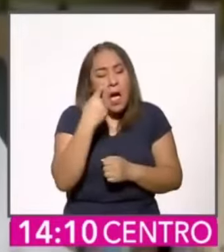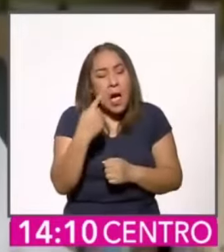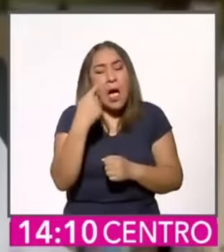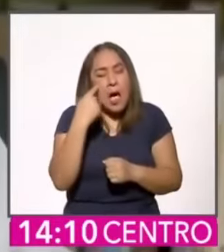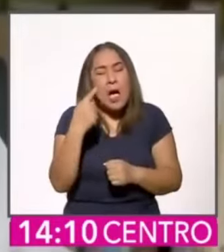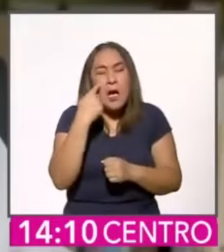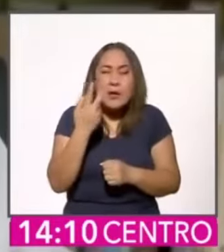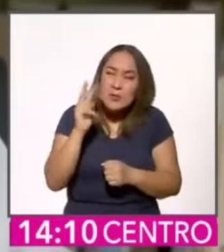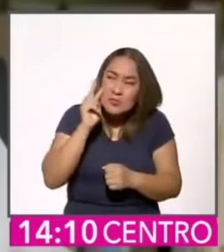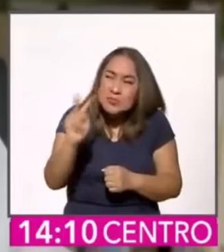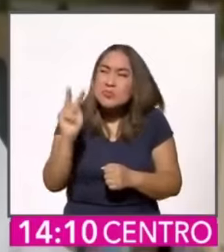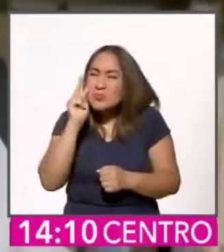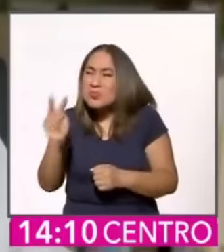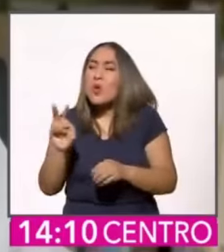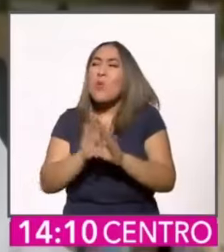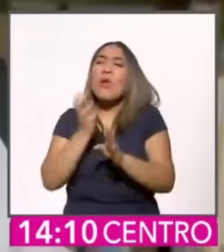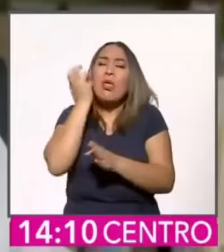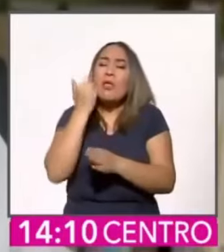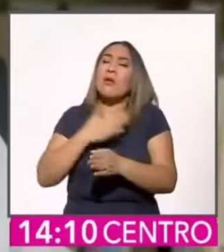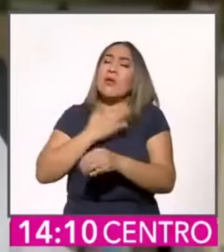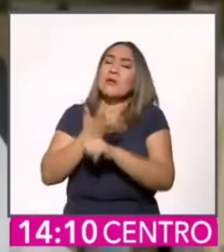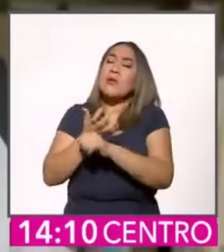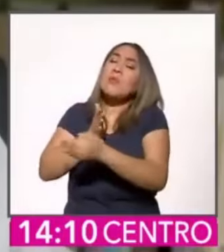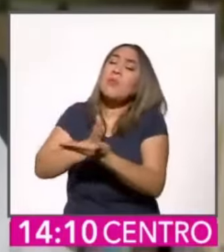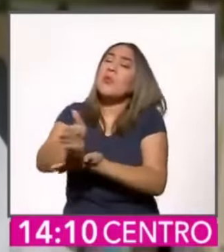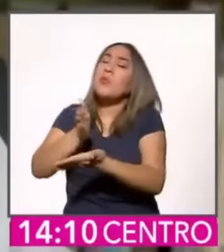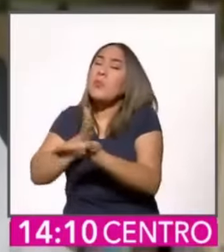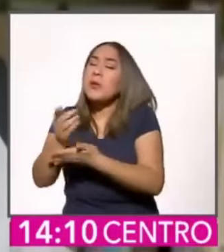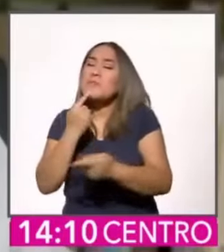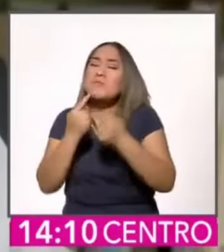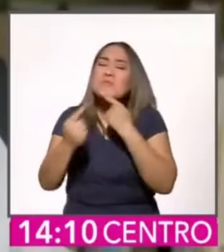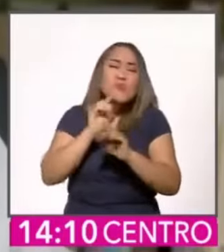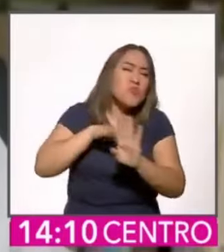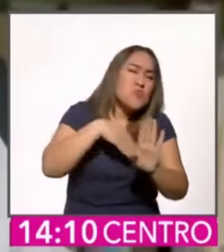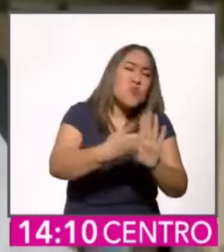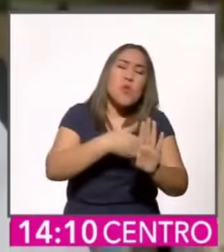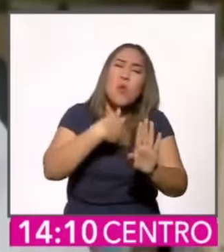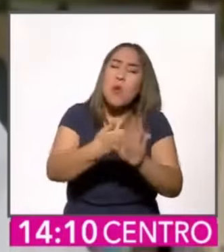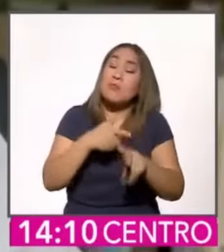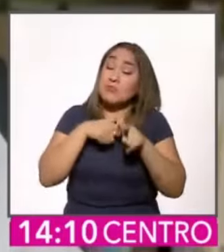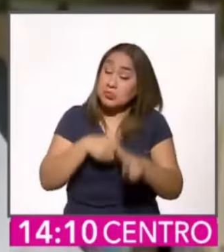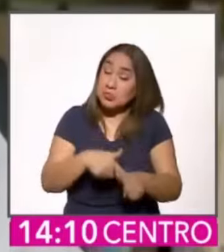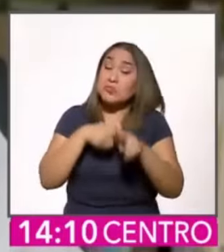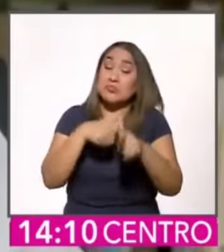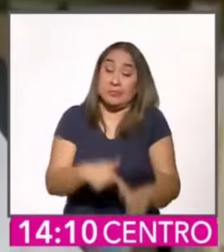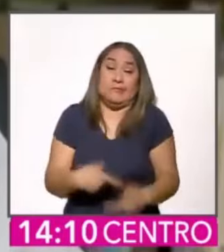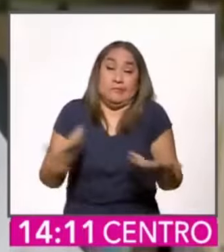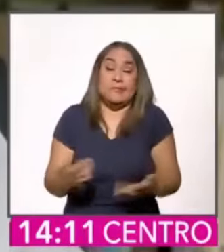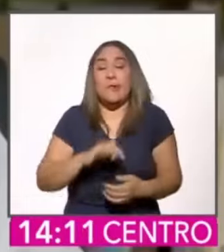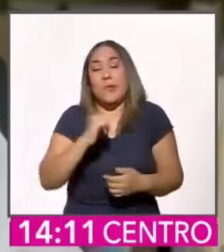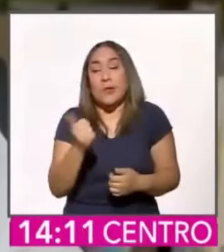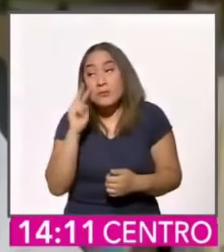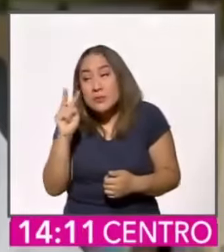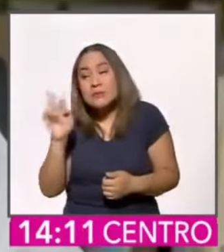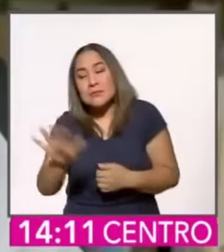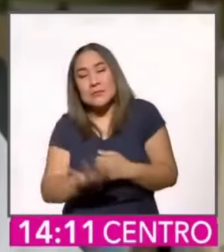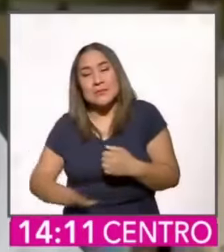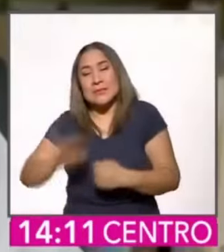las aventuras intervencionistas, han conspirado en su contra. Ha hecho la